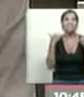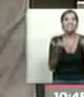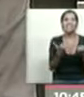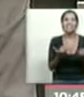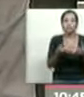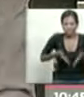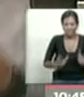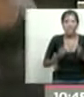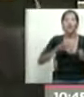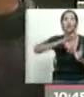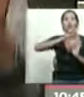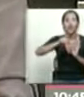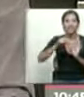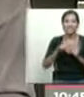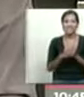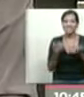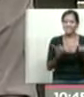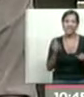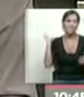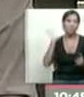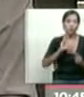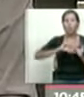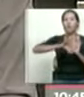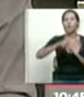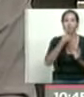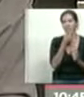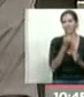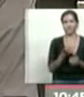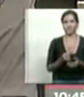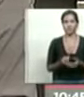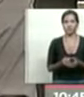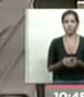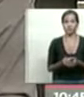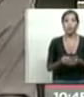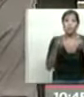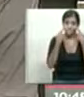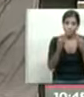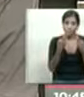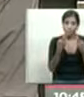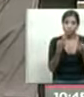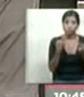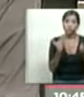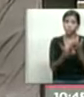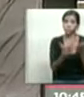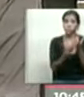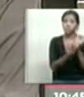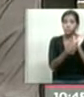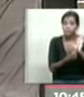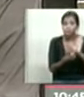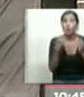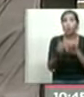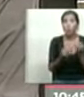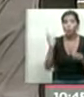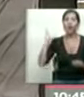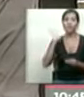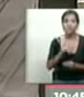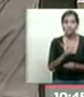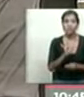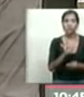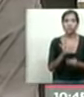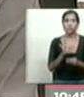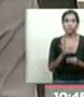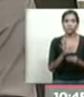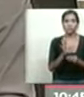corruptos, ya ellos venían corruptibles. Pero es para que nos demos cuenta de cómo han venido